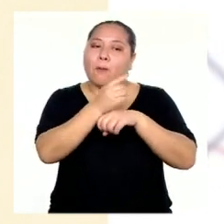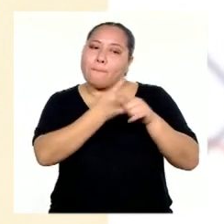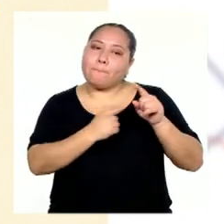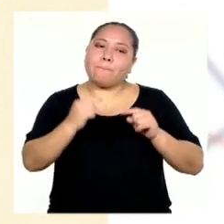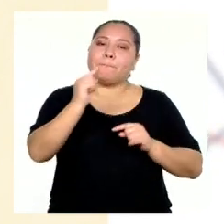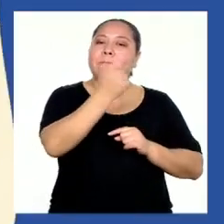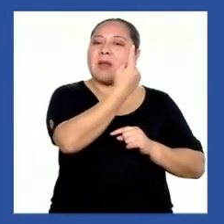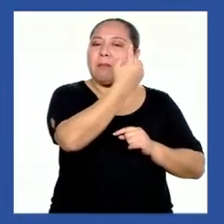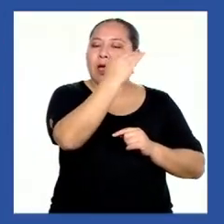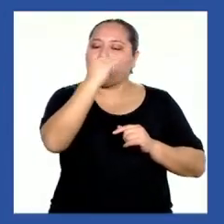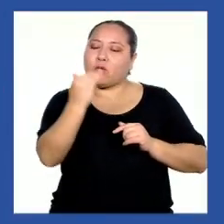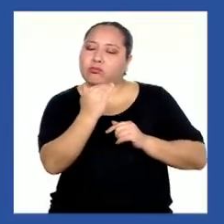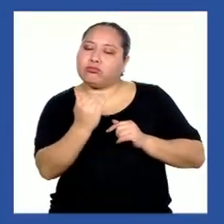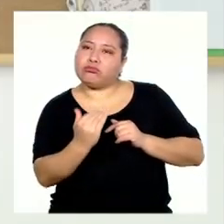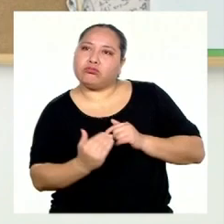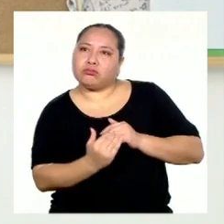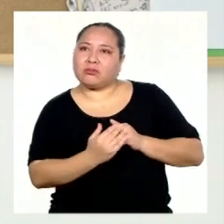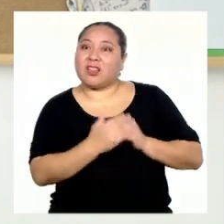qué.